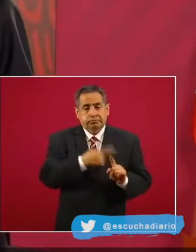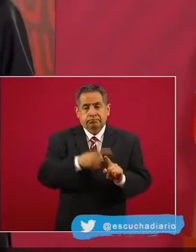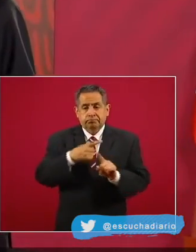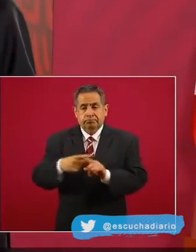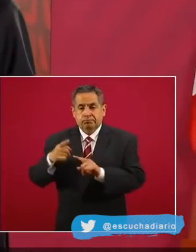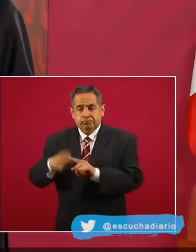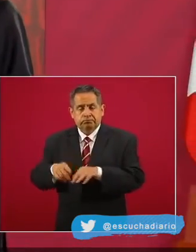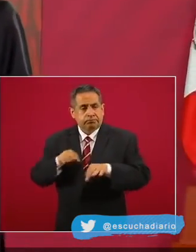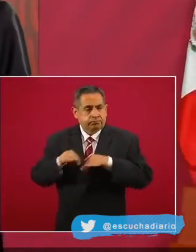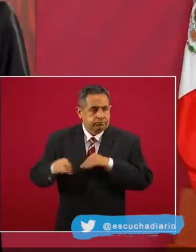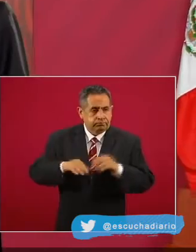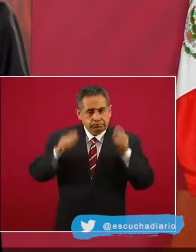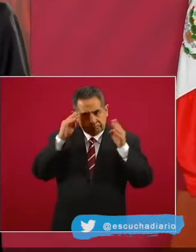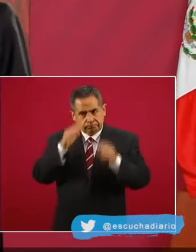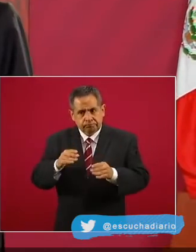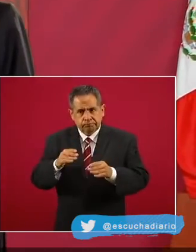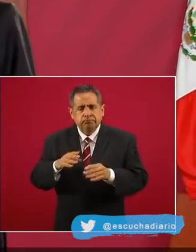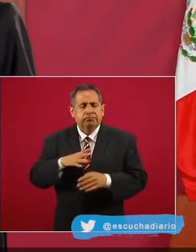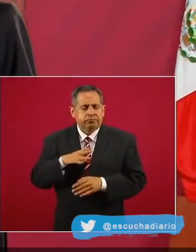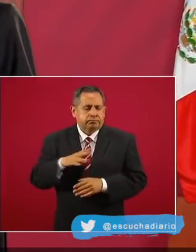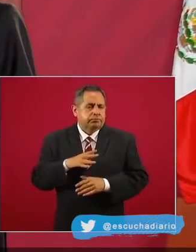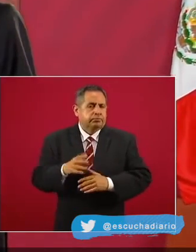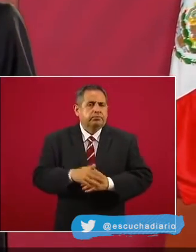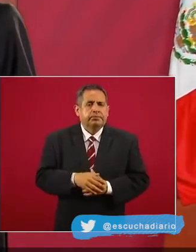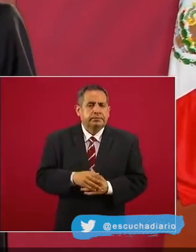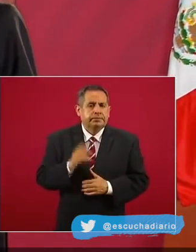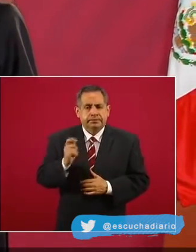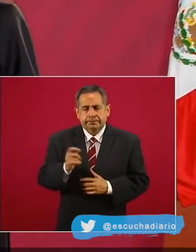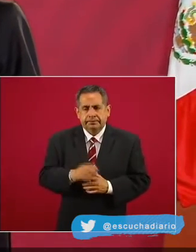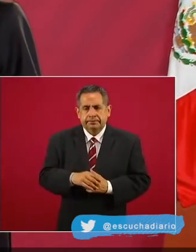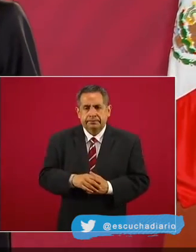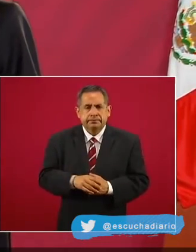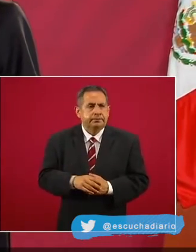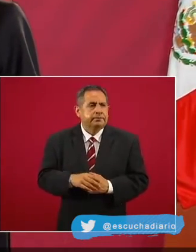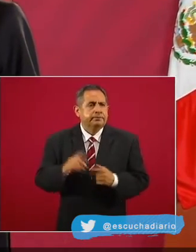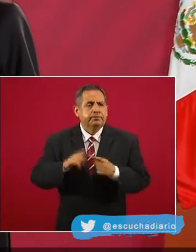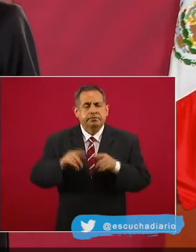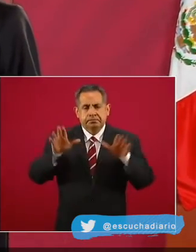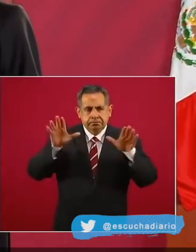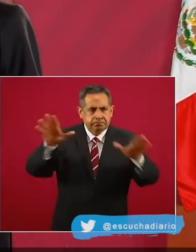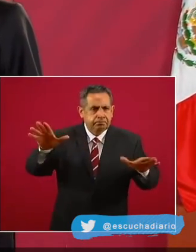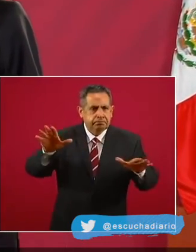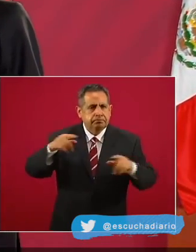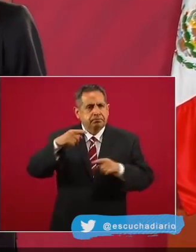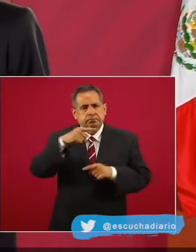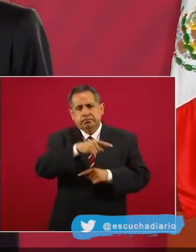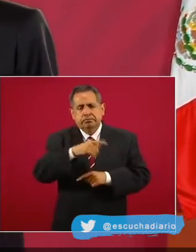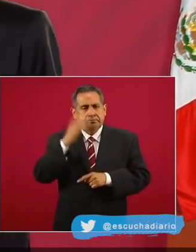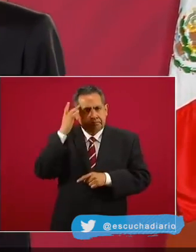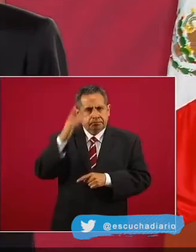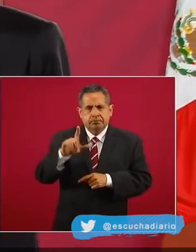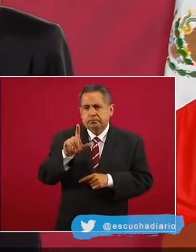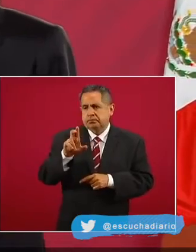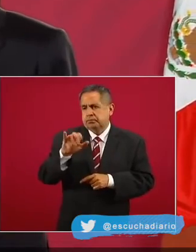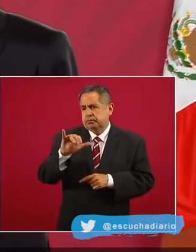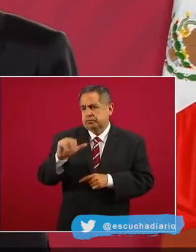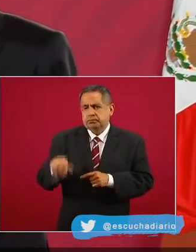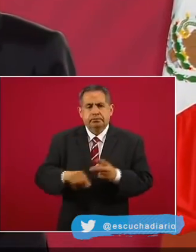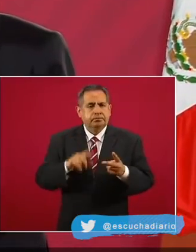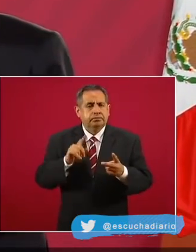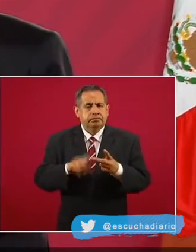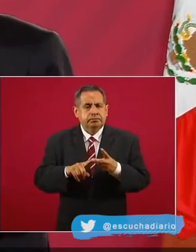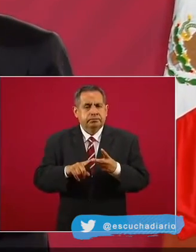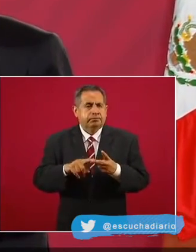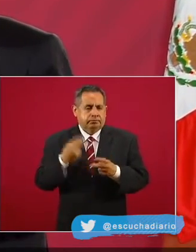El subsecretario de Comunicaciones y Transportes, Carlos Morán, menciona que se hará un rediseño completo del espacio aéreo basado en